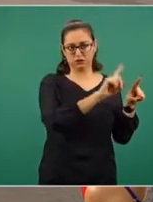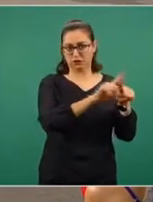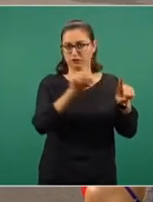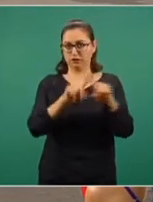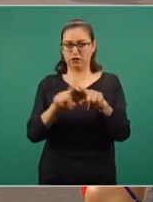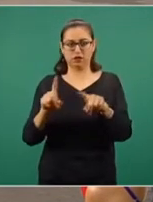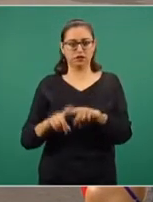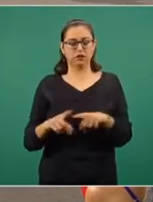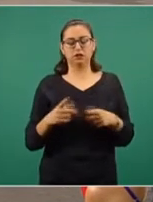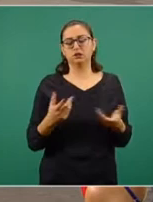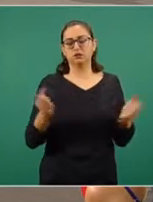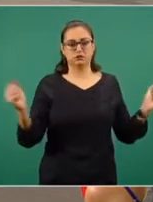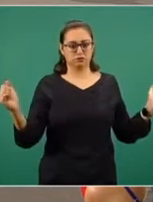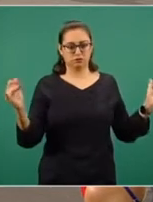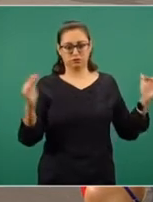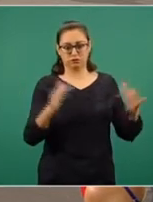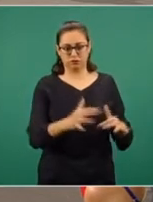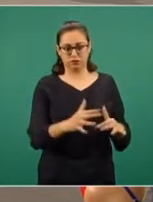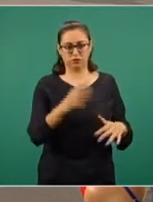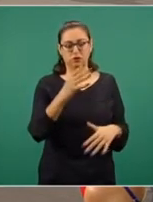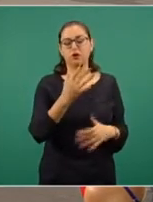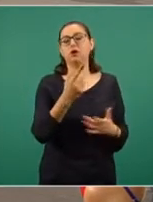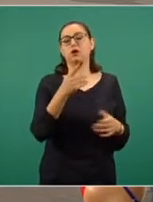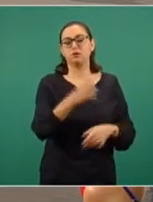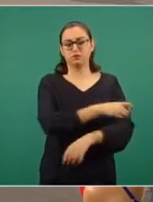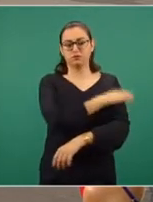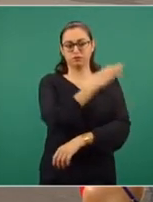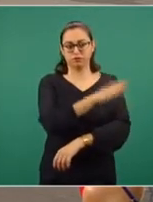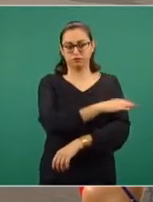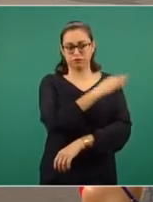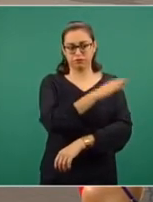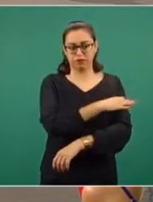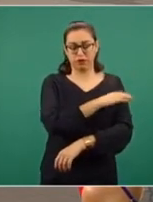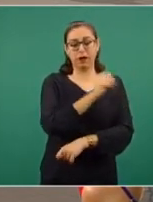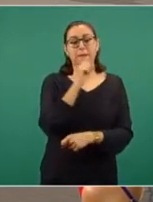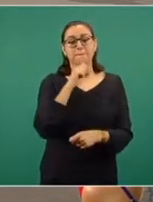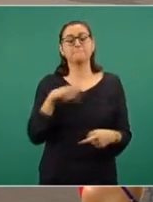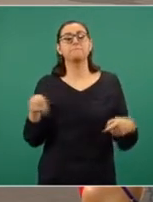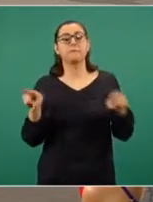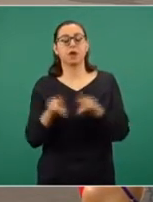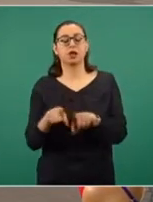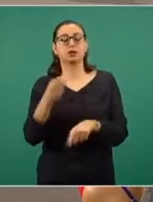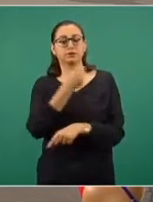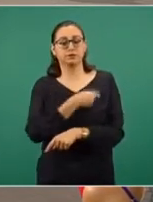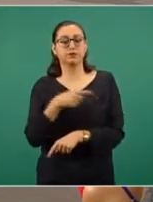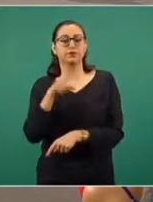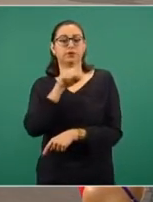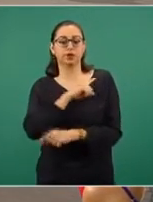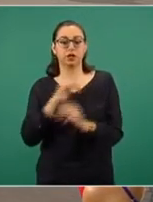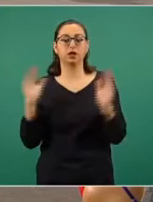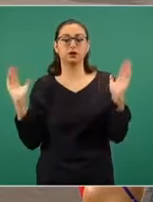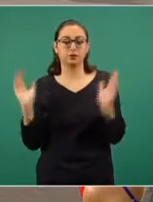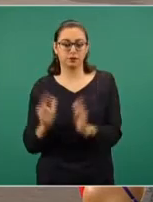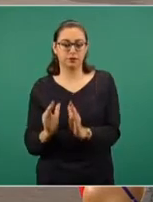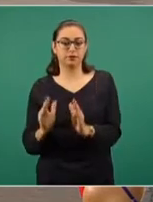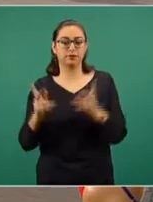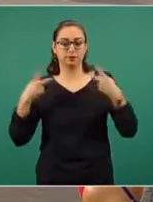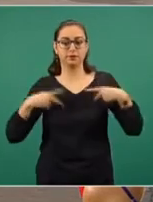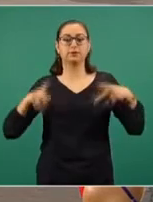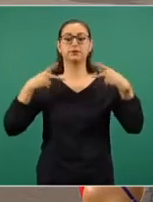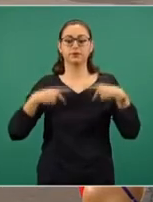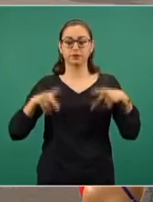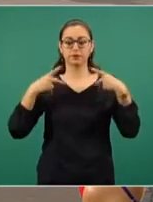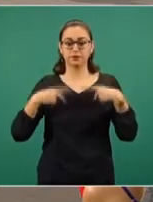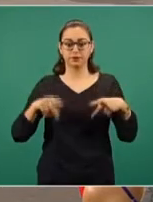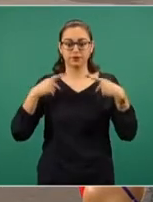escolares en una sola área, así como las instalaciones de salud, en donde pueden ser de menor número